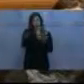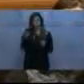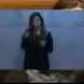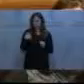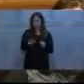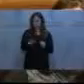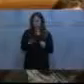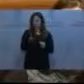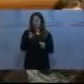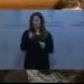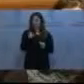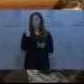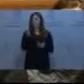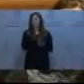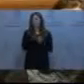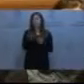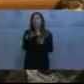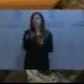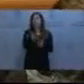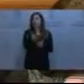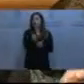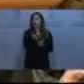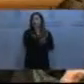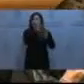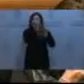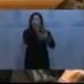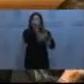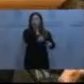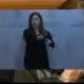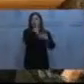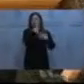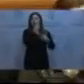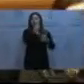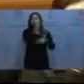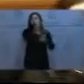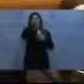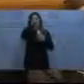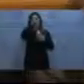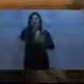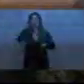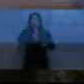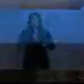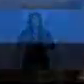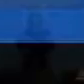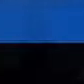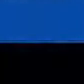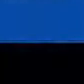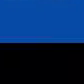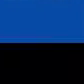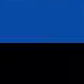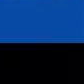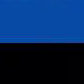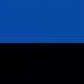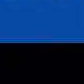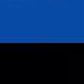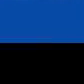Y lo que le pedía era que me contase su contenido. Nada más y muchas gracias, señor. Gracias, señor.